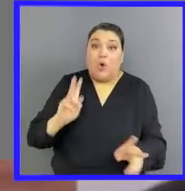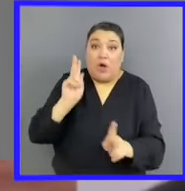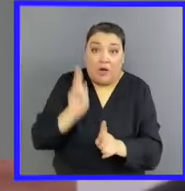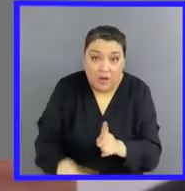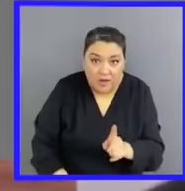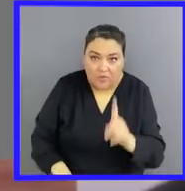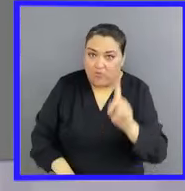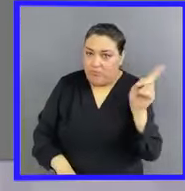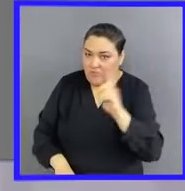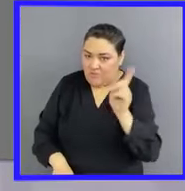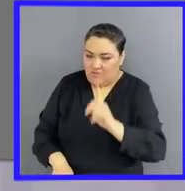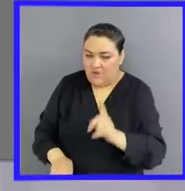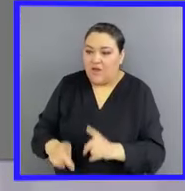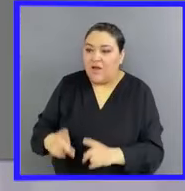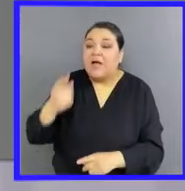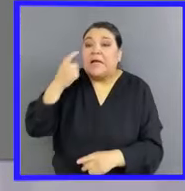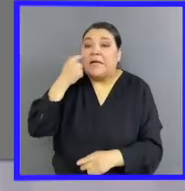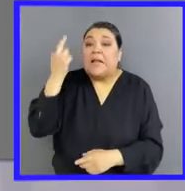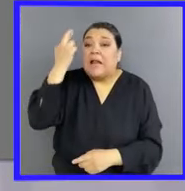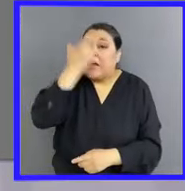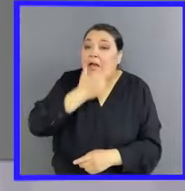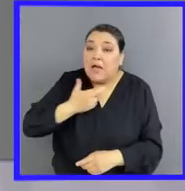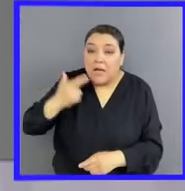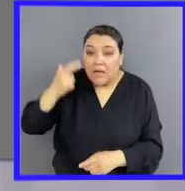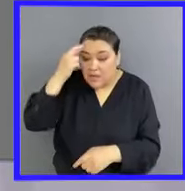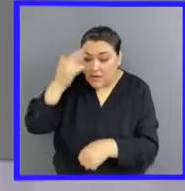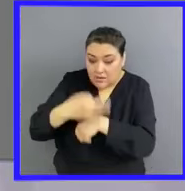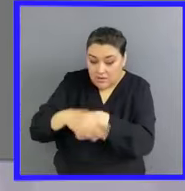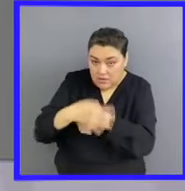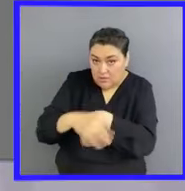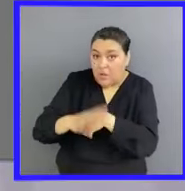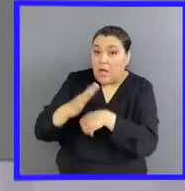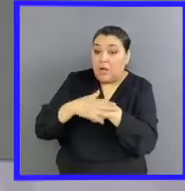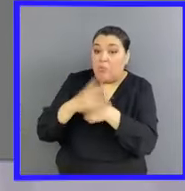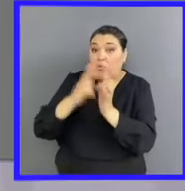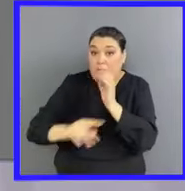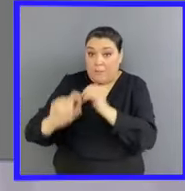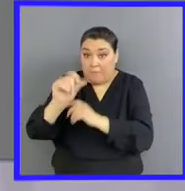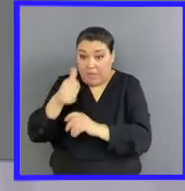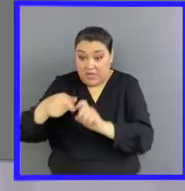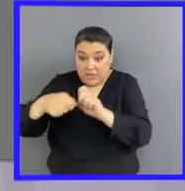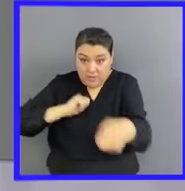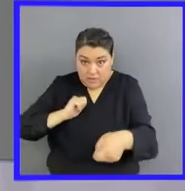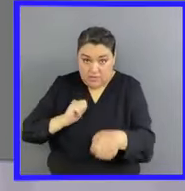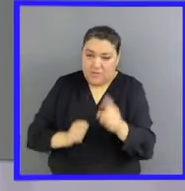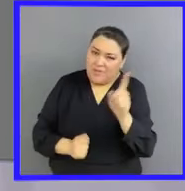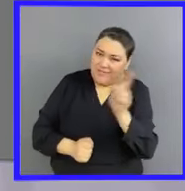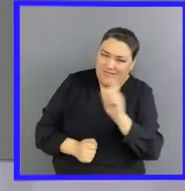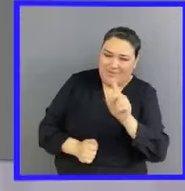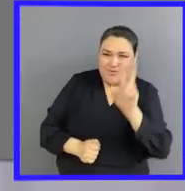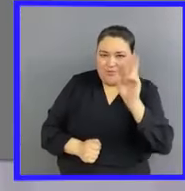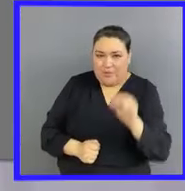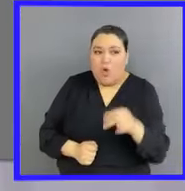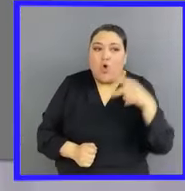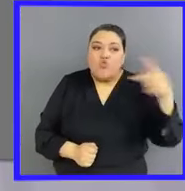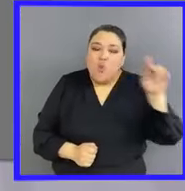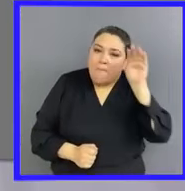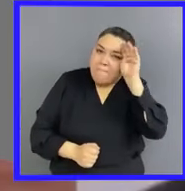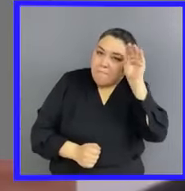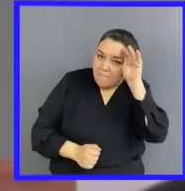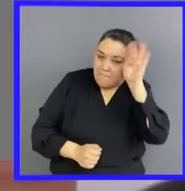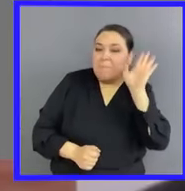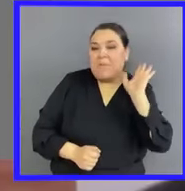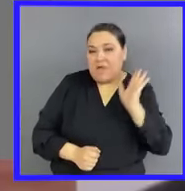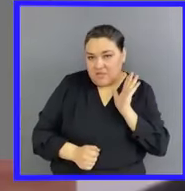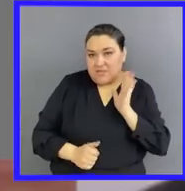que termine el tratado el próximo año. Pero bueno, en su visión lo plantea de esta manera, pero también